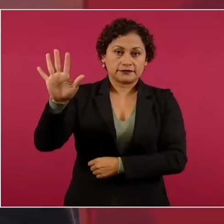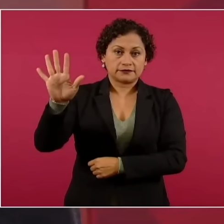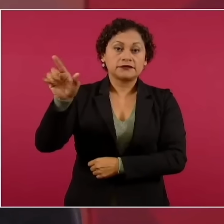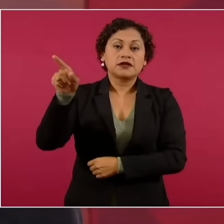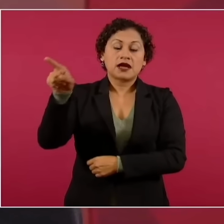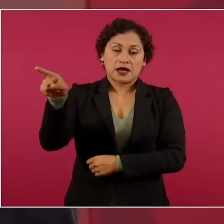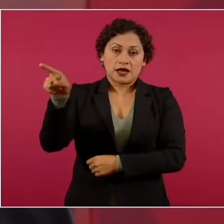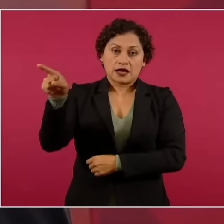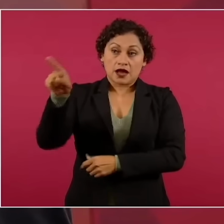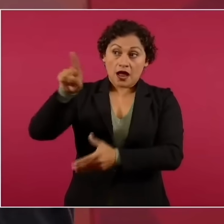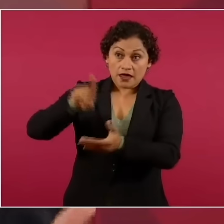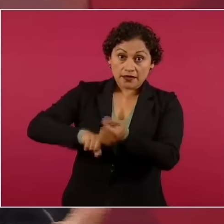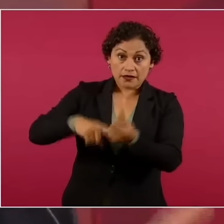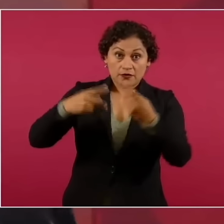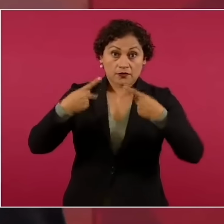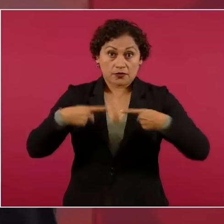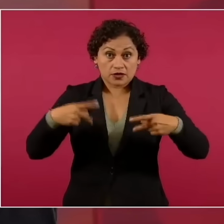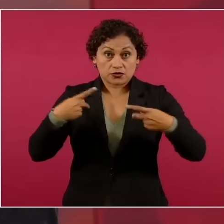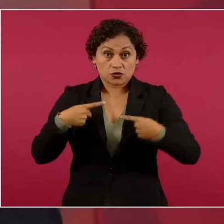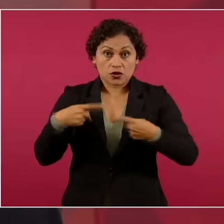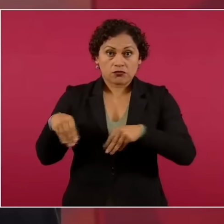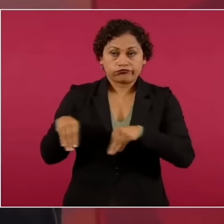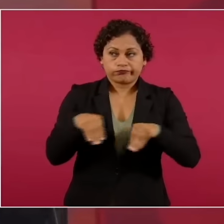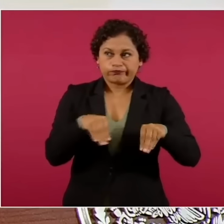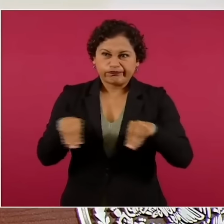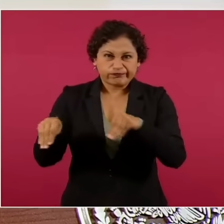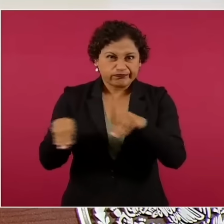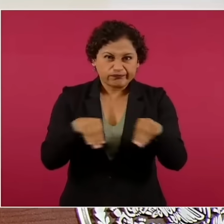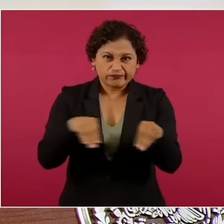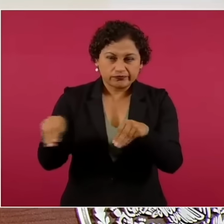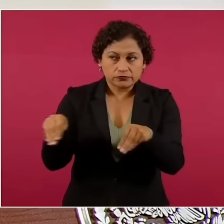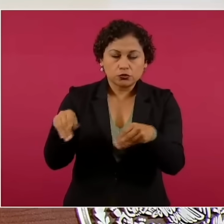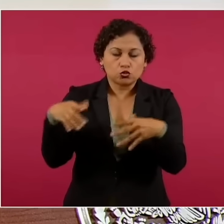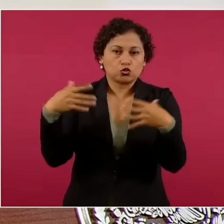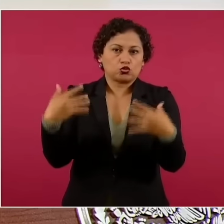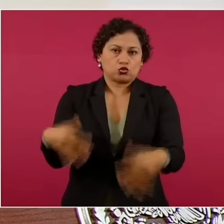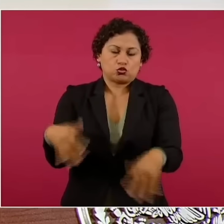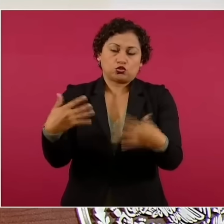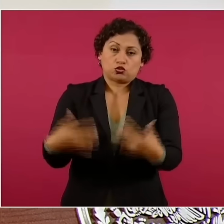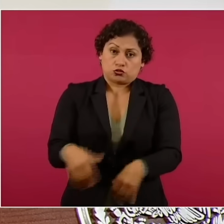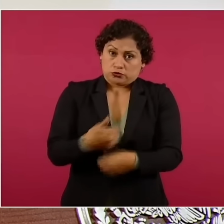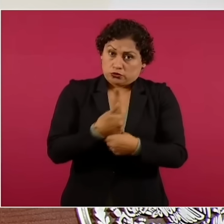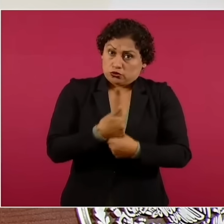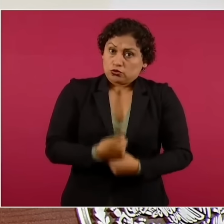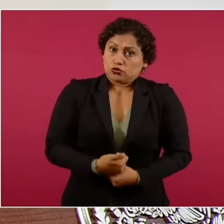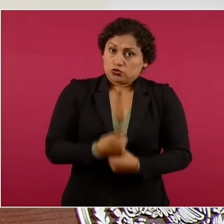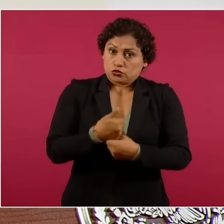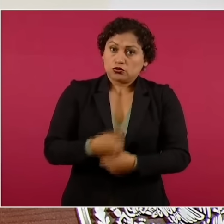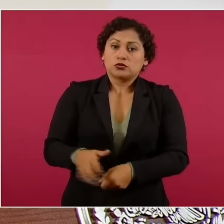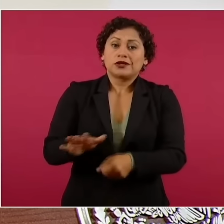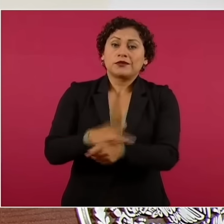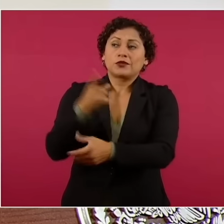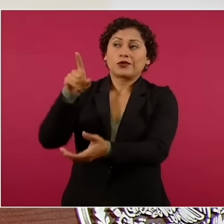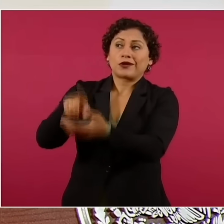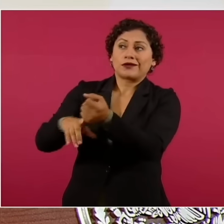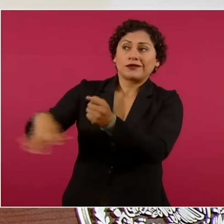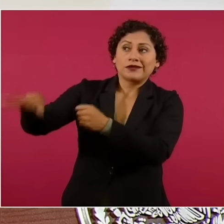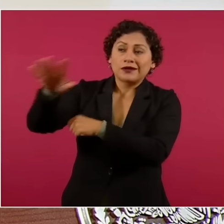la población que se está viendo afectada por la guerra,